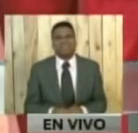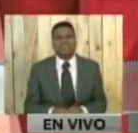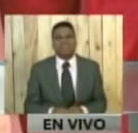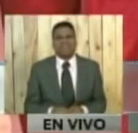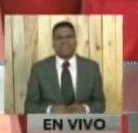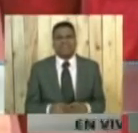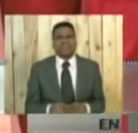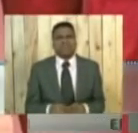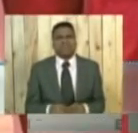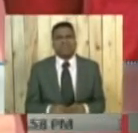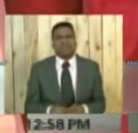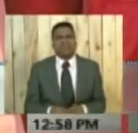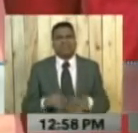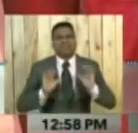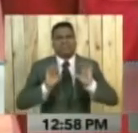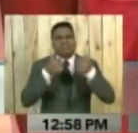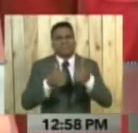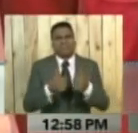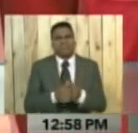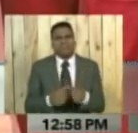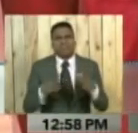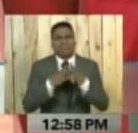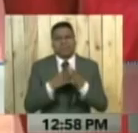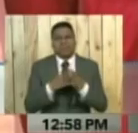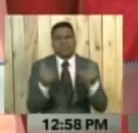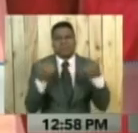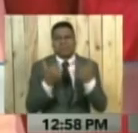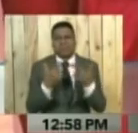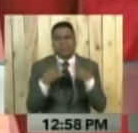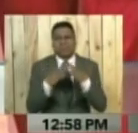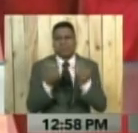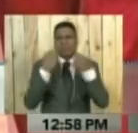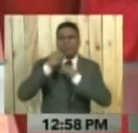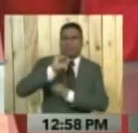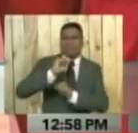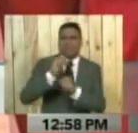Nacimos para defender la soberanía.